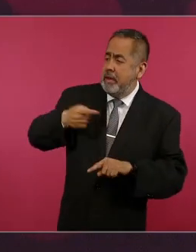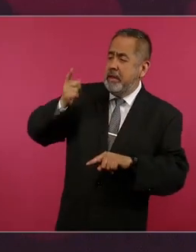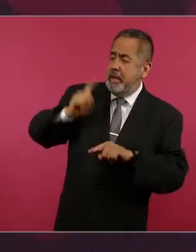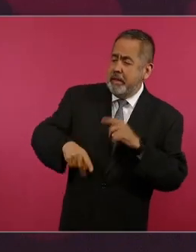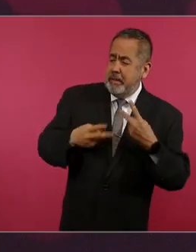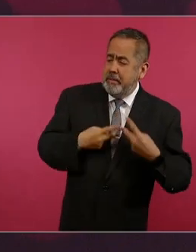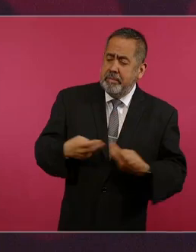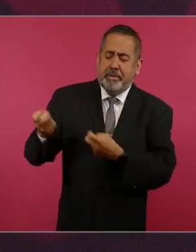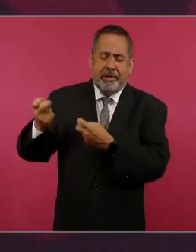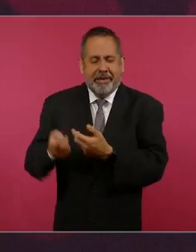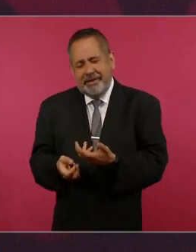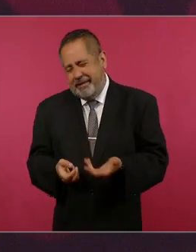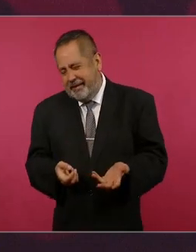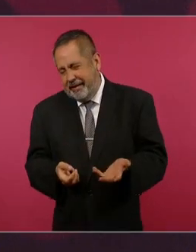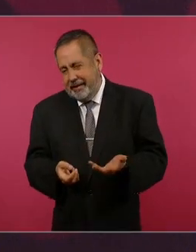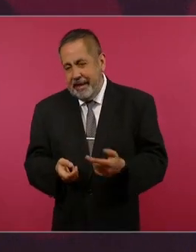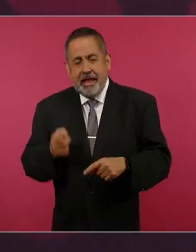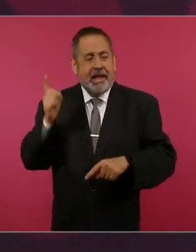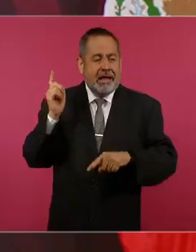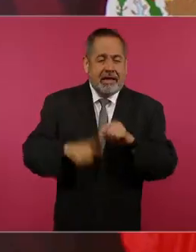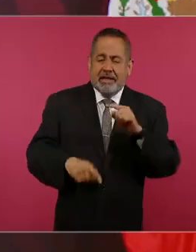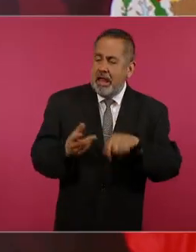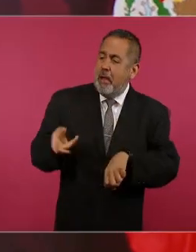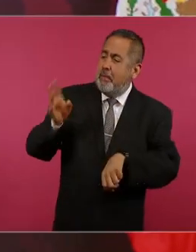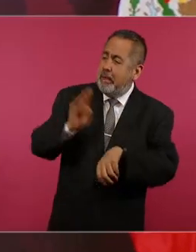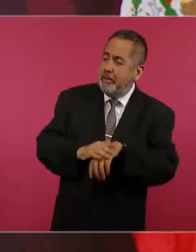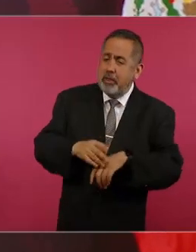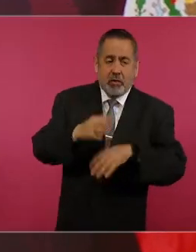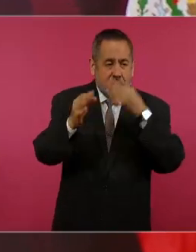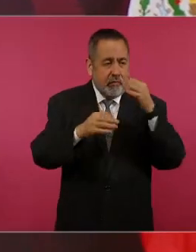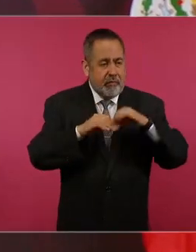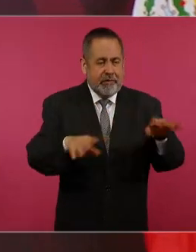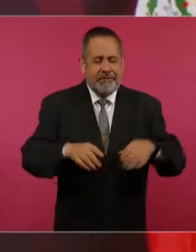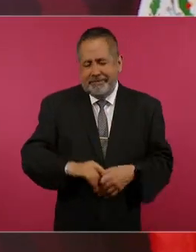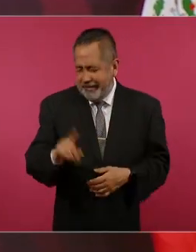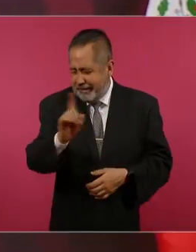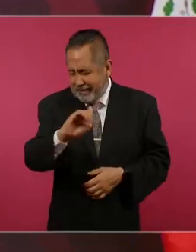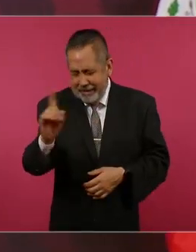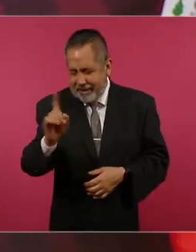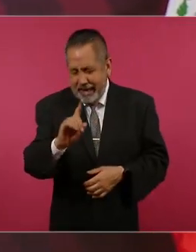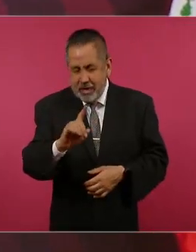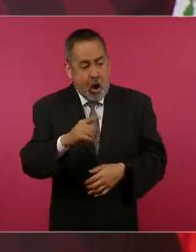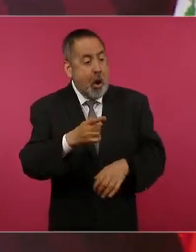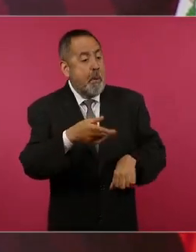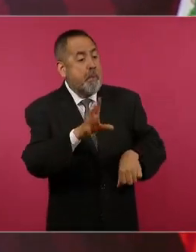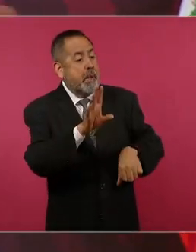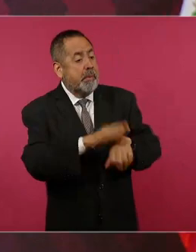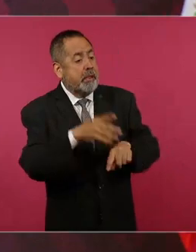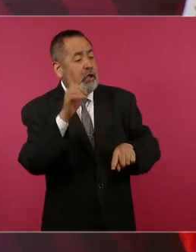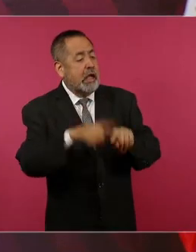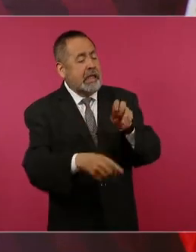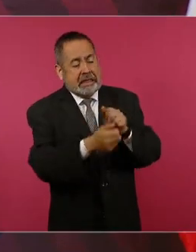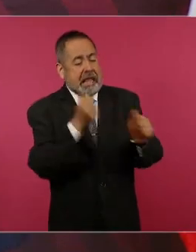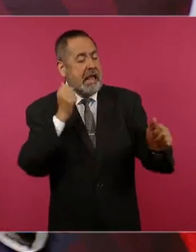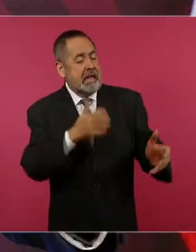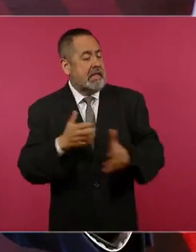con quitarnos de la concesión. No, eso no,